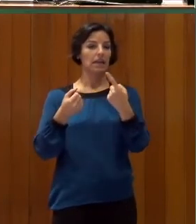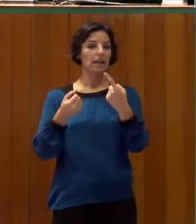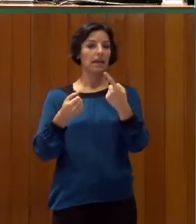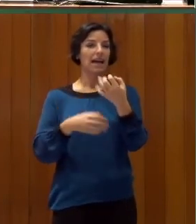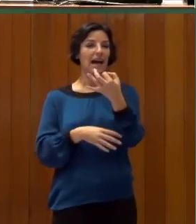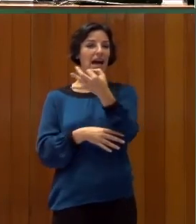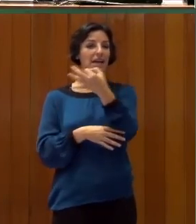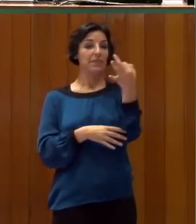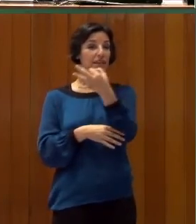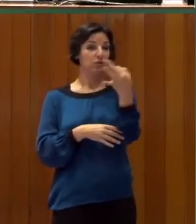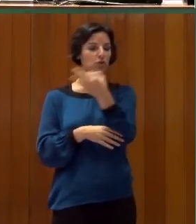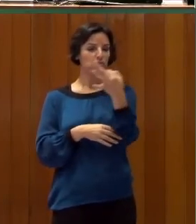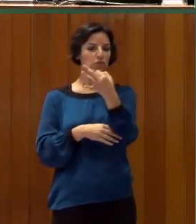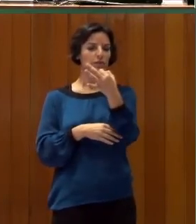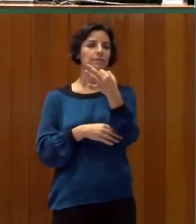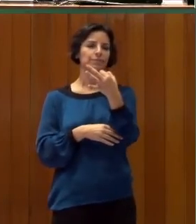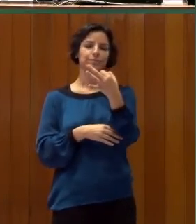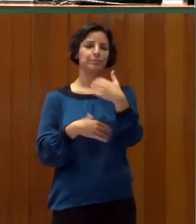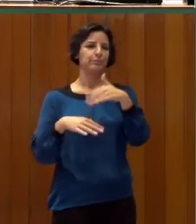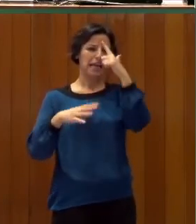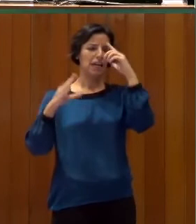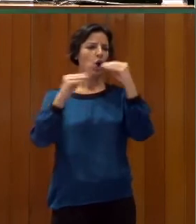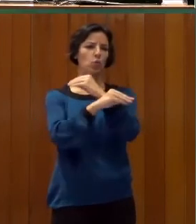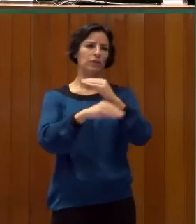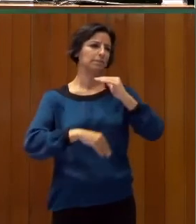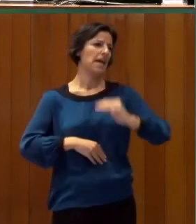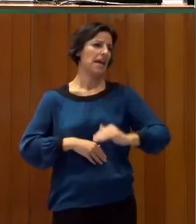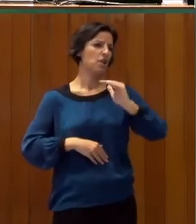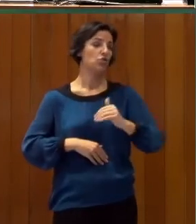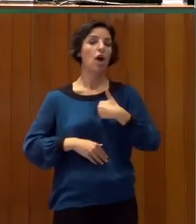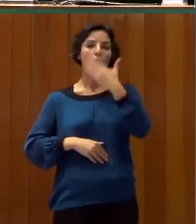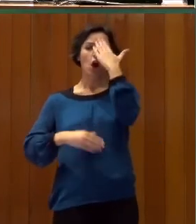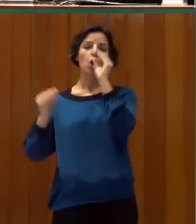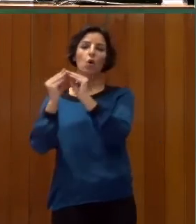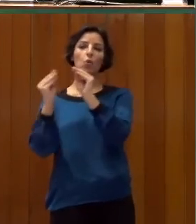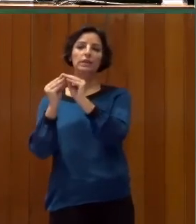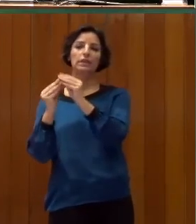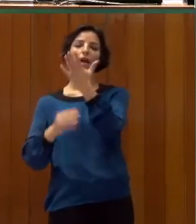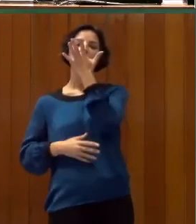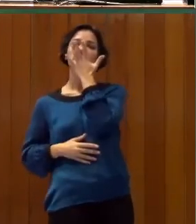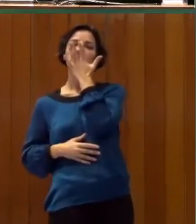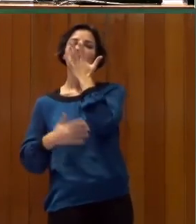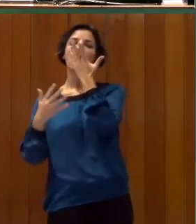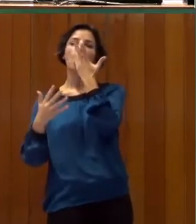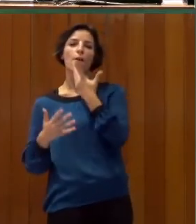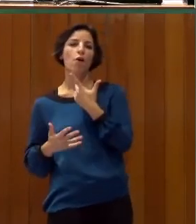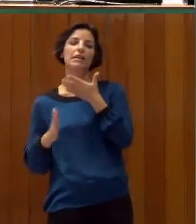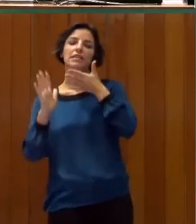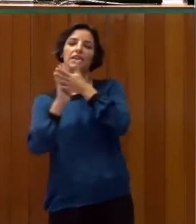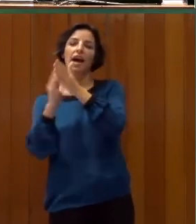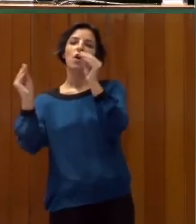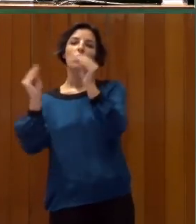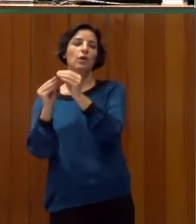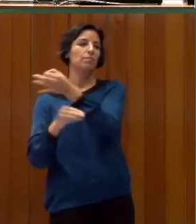número de aciertos en la condición incongruente respecto a la incongruente. Aunque esta diferencia no llega a